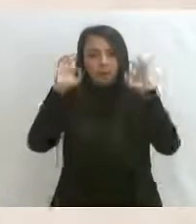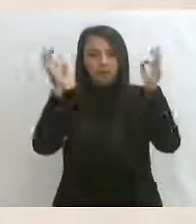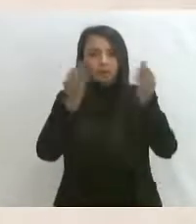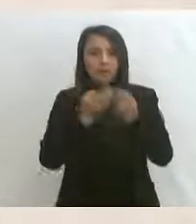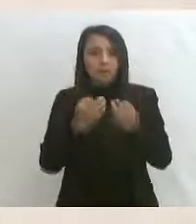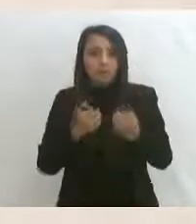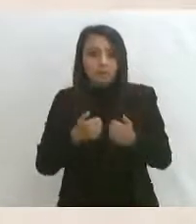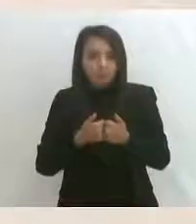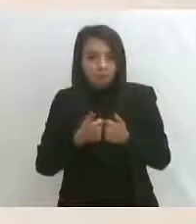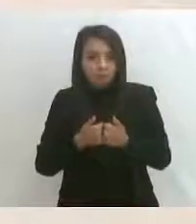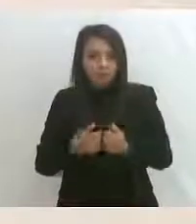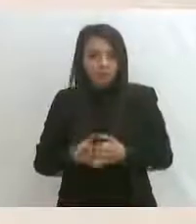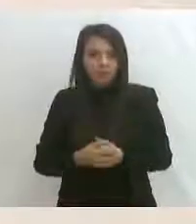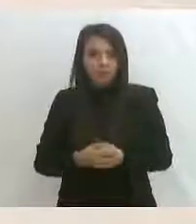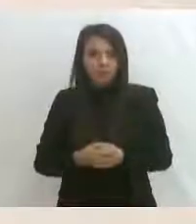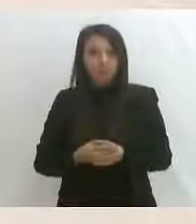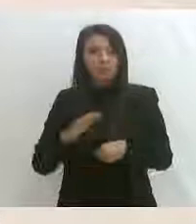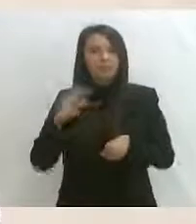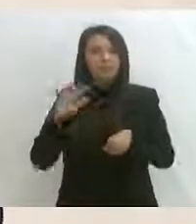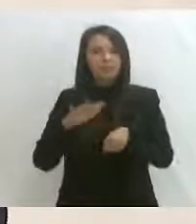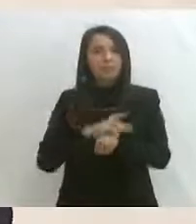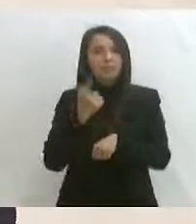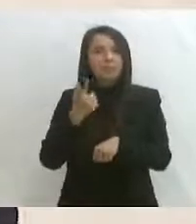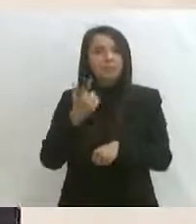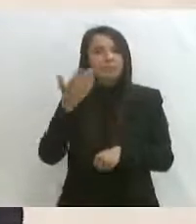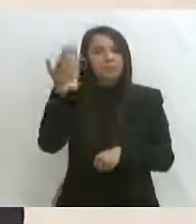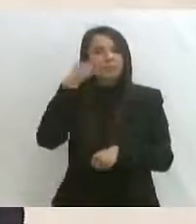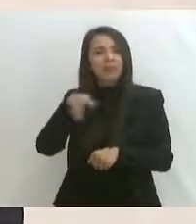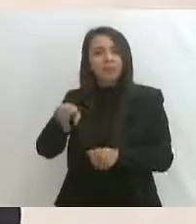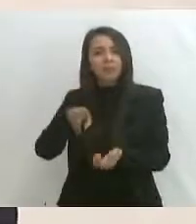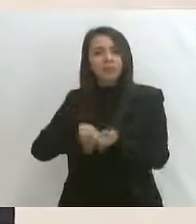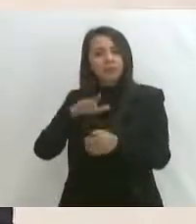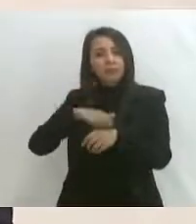¿Por qué? Porque ahí estaba la corrupción.